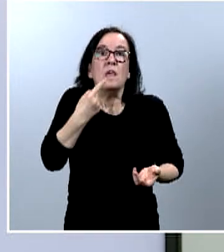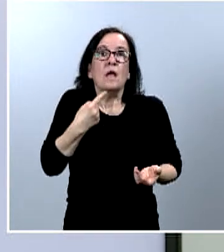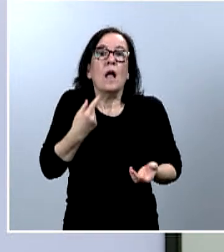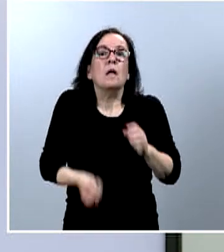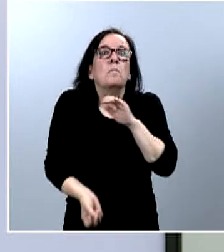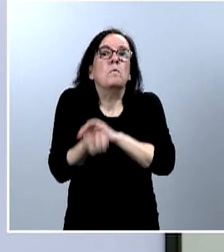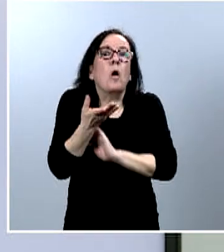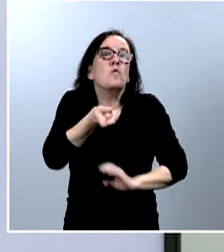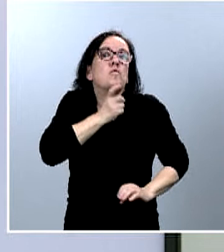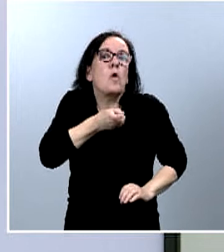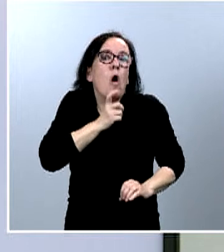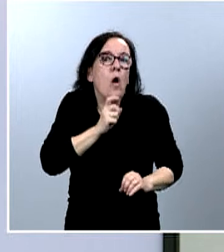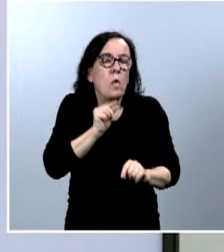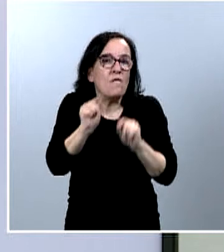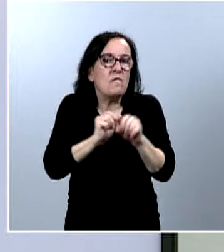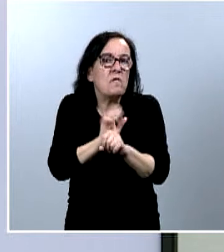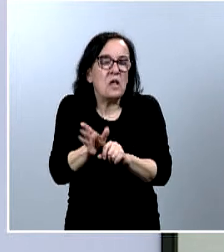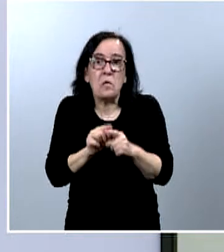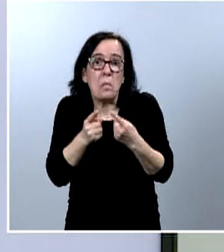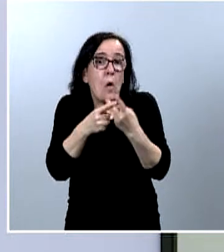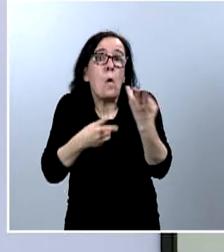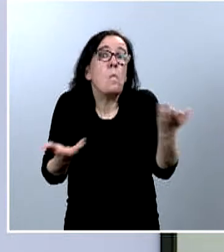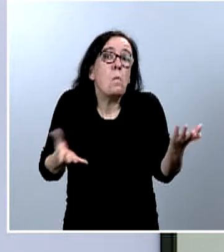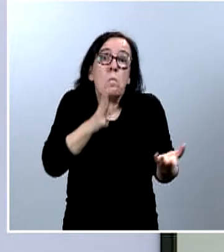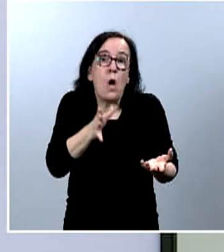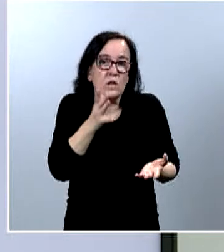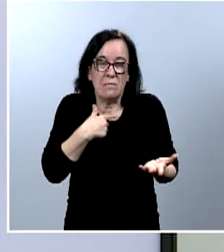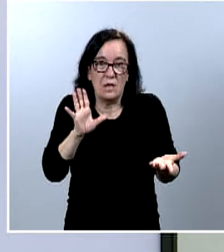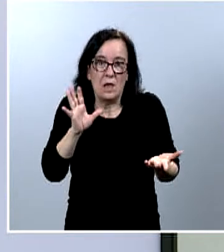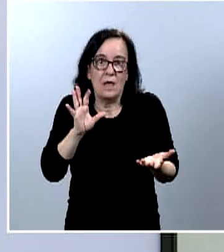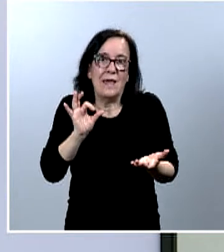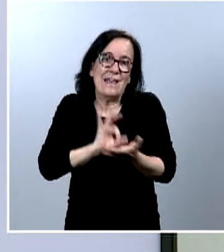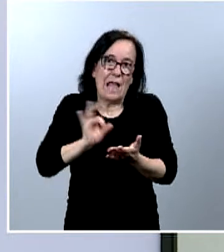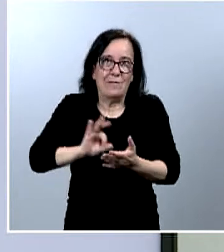de este virus, ni en un sentido ni en otro, por parte de los servicios de inteligencia militares.